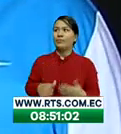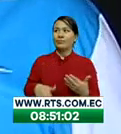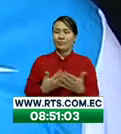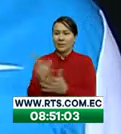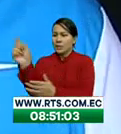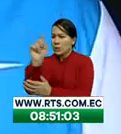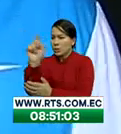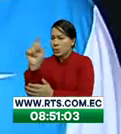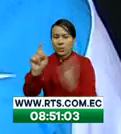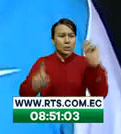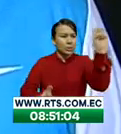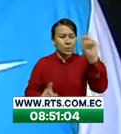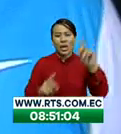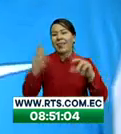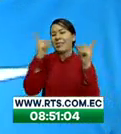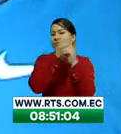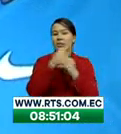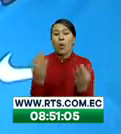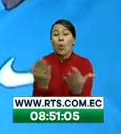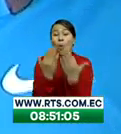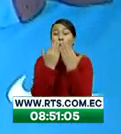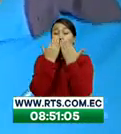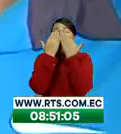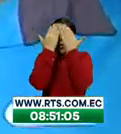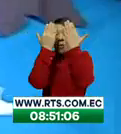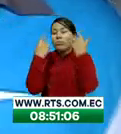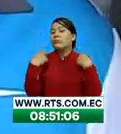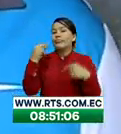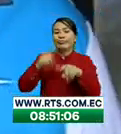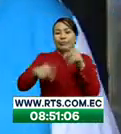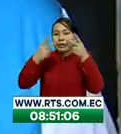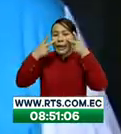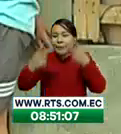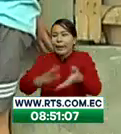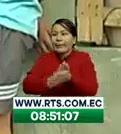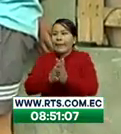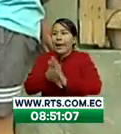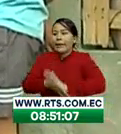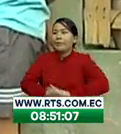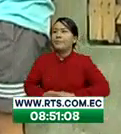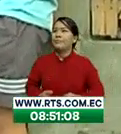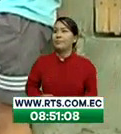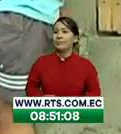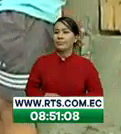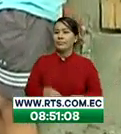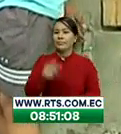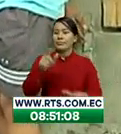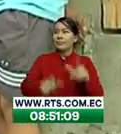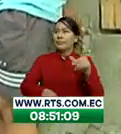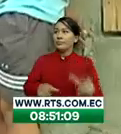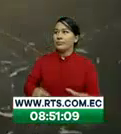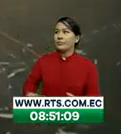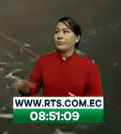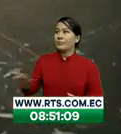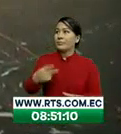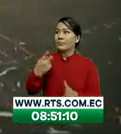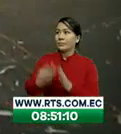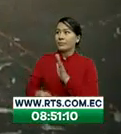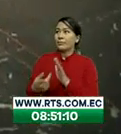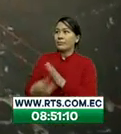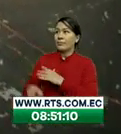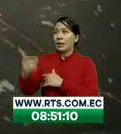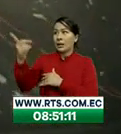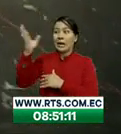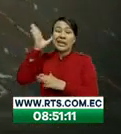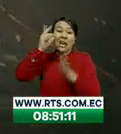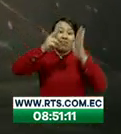porque el humo no nos dejaba entrar, no nos dejaba ver dónde mismo era él. Los dueños de casa no saben qué sucedió. Presumen que